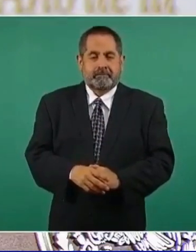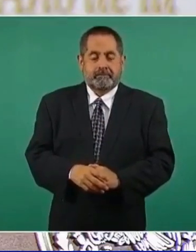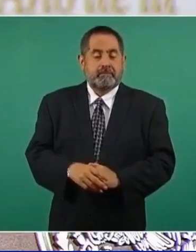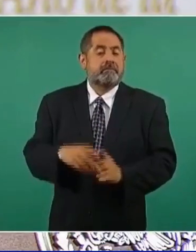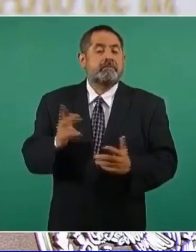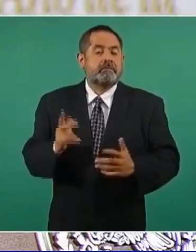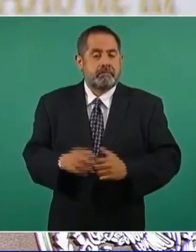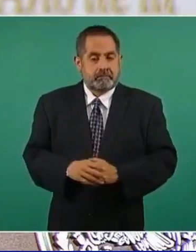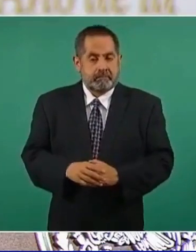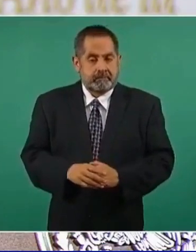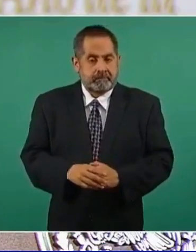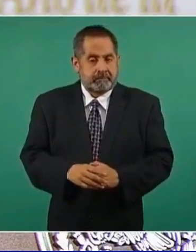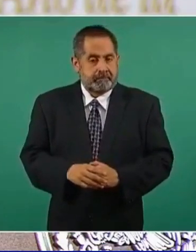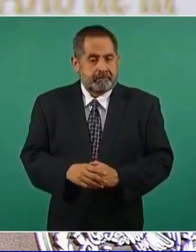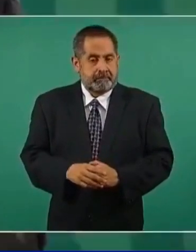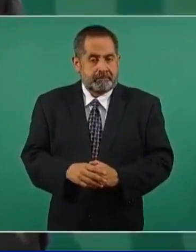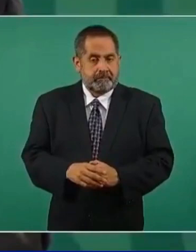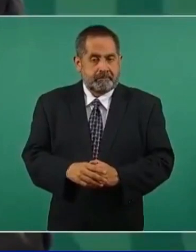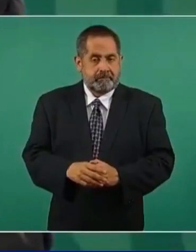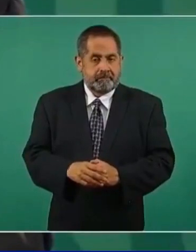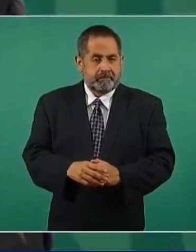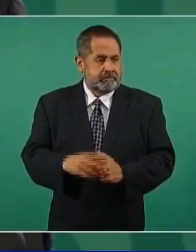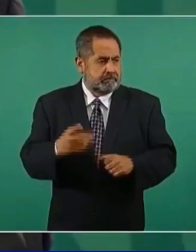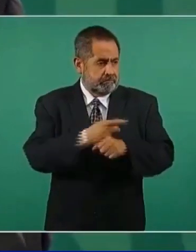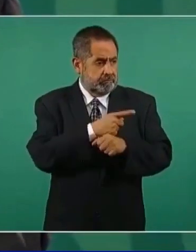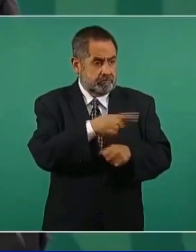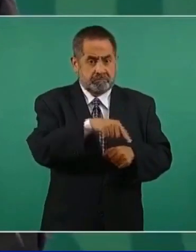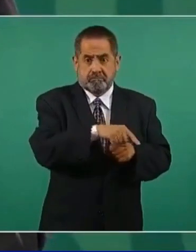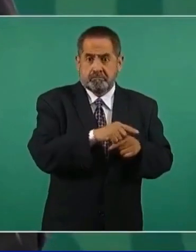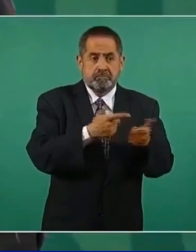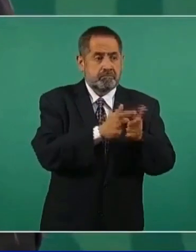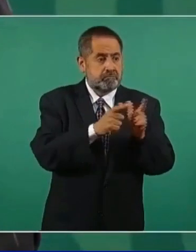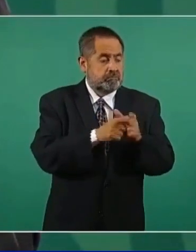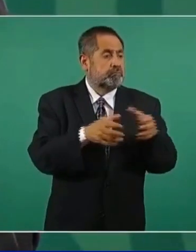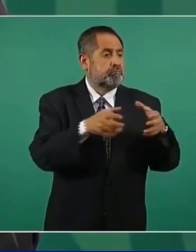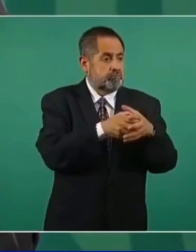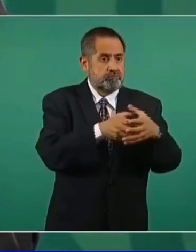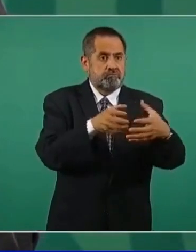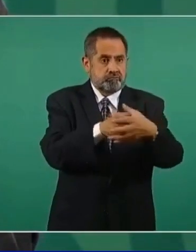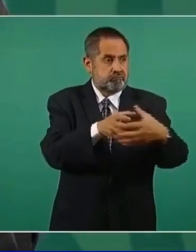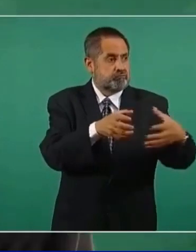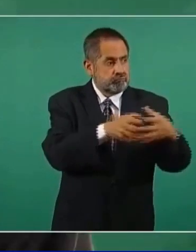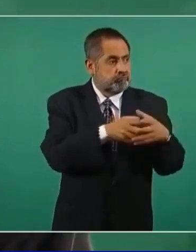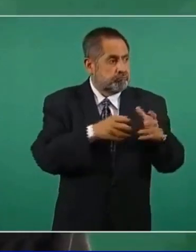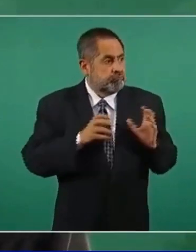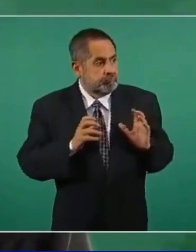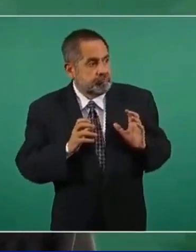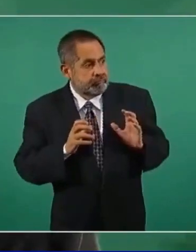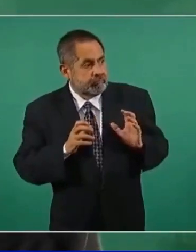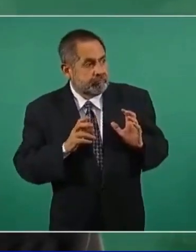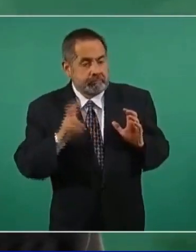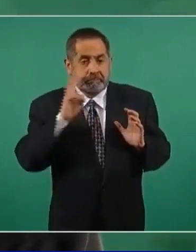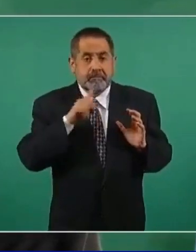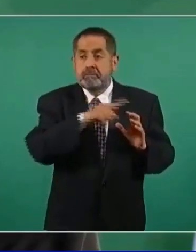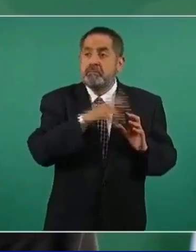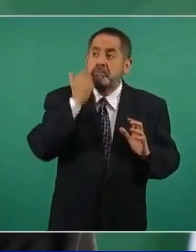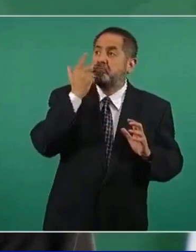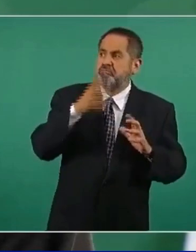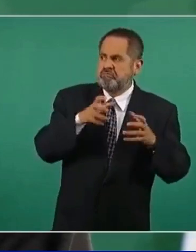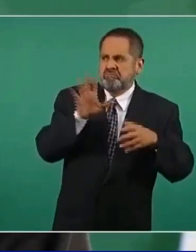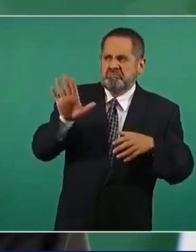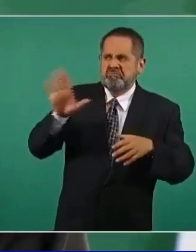¿Pero qué? ¿No se agruparon porque querían tener mayoría en la Cámara de Diputados